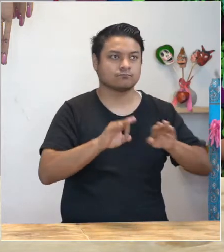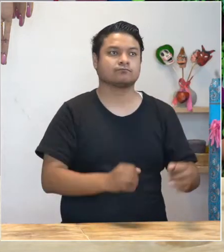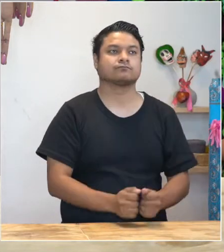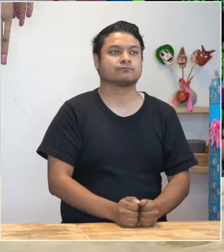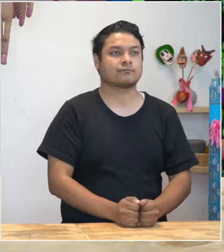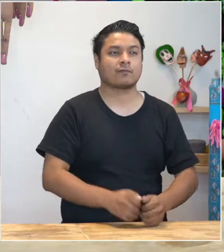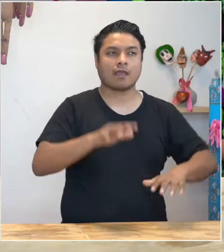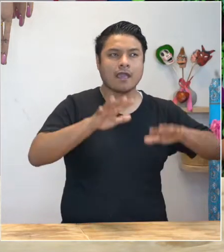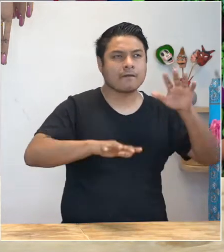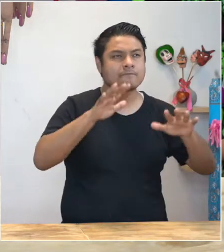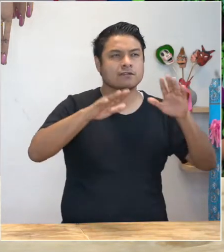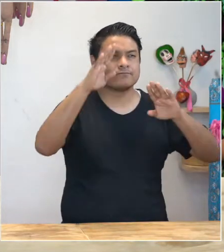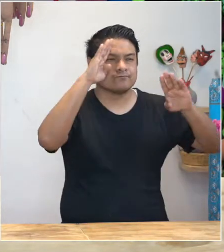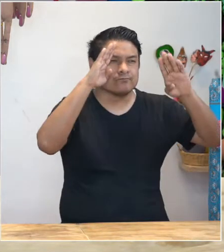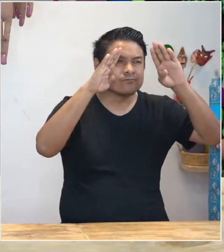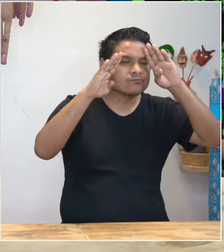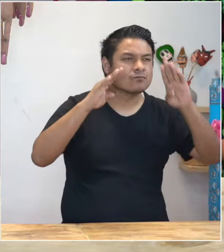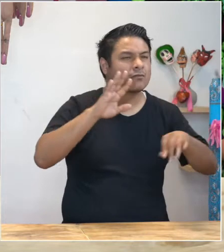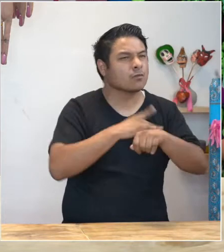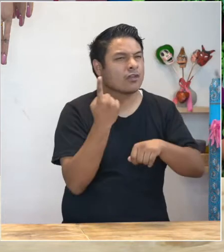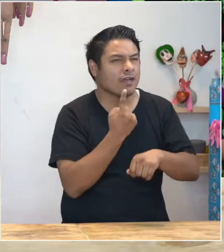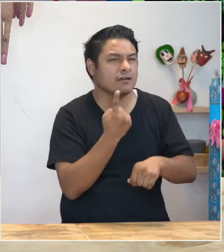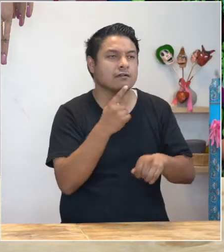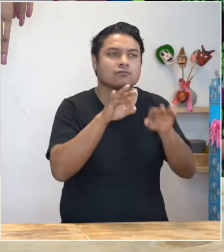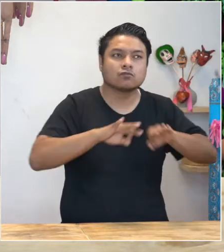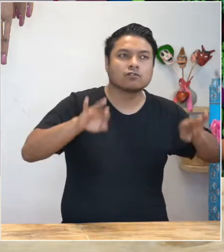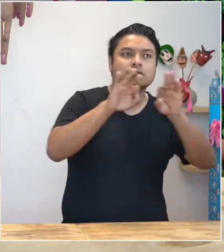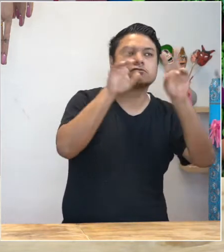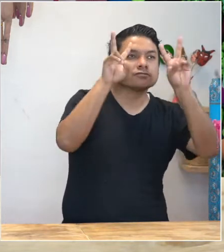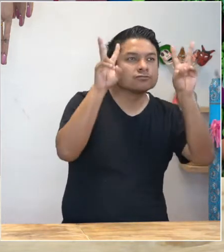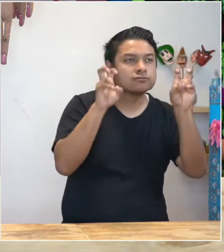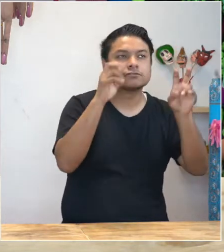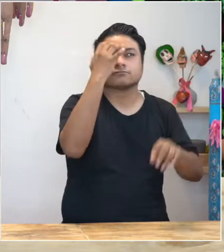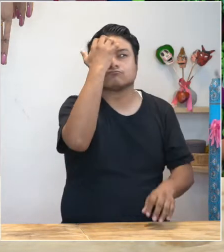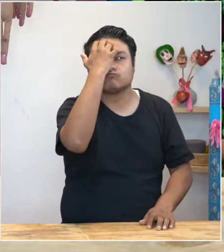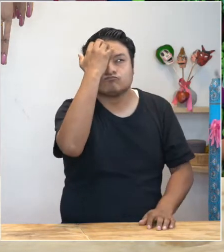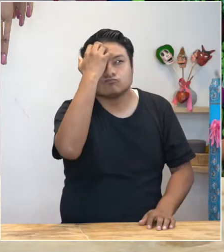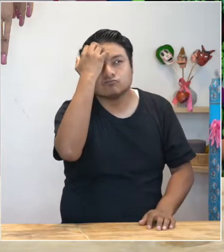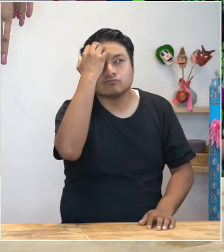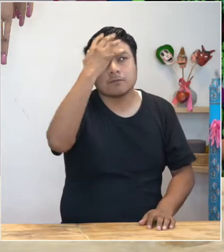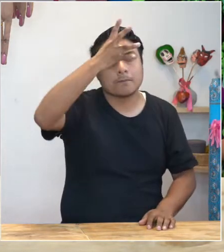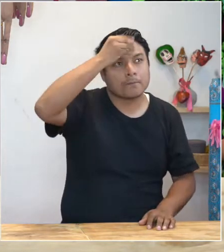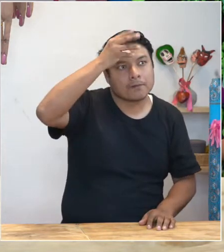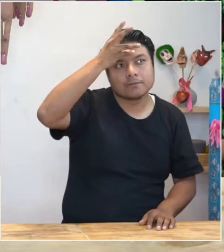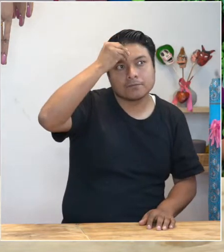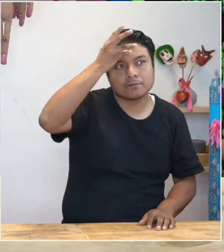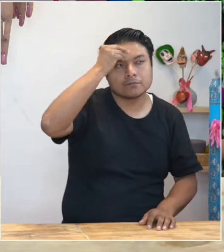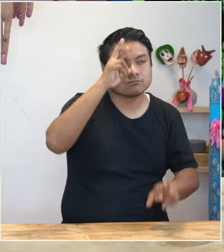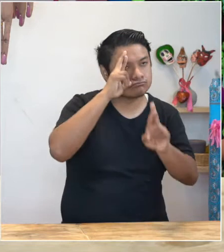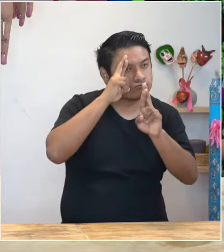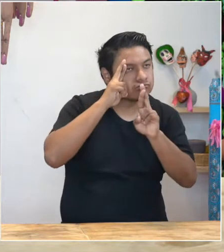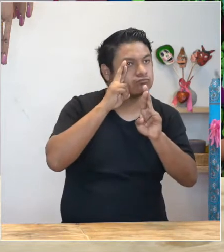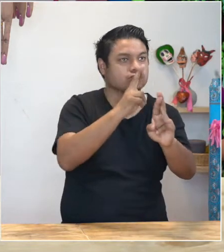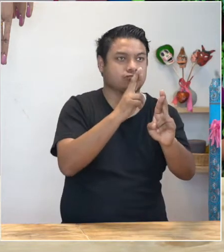tema y comenzar a respetar las diferencias. Es relevante por múltiples